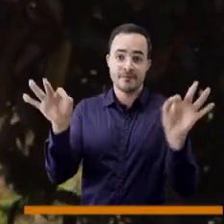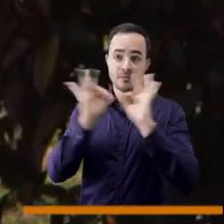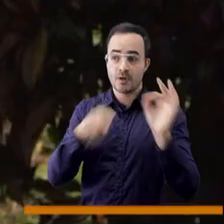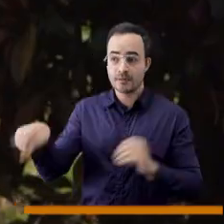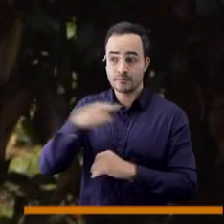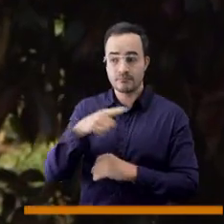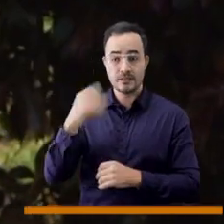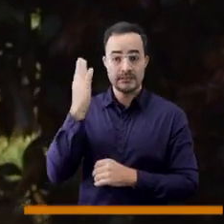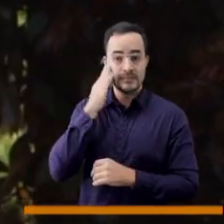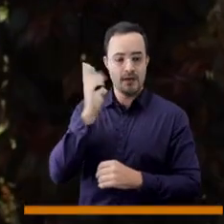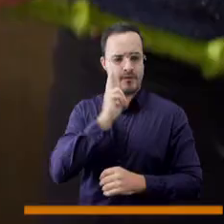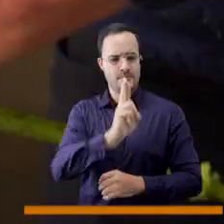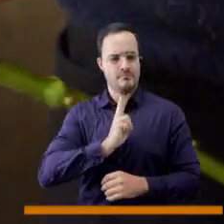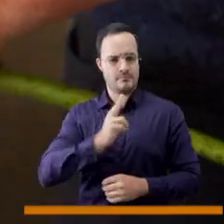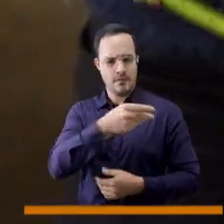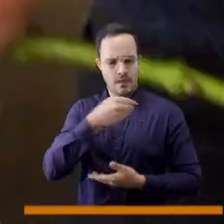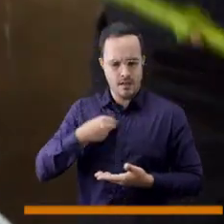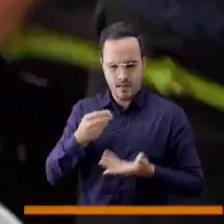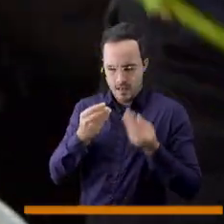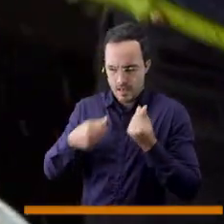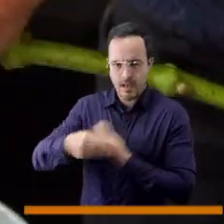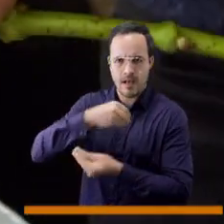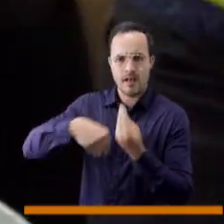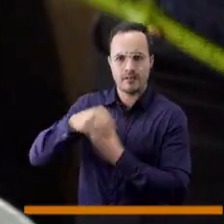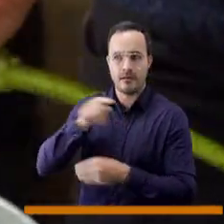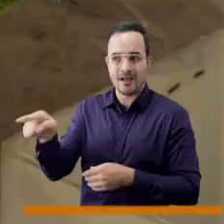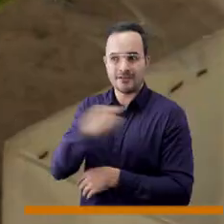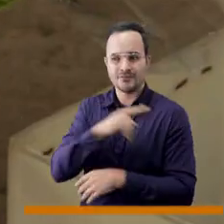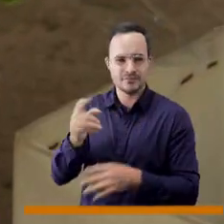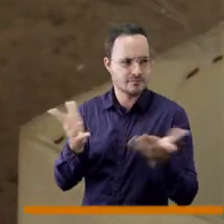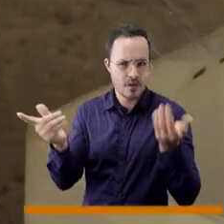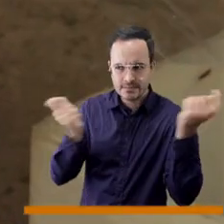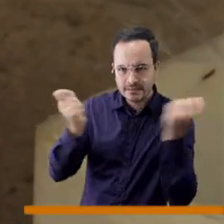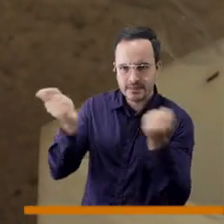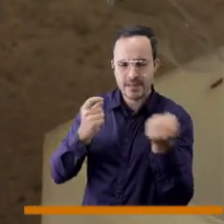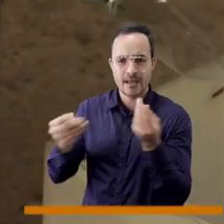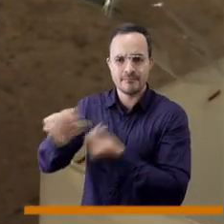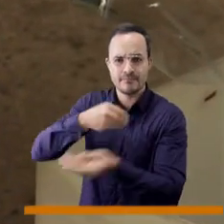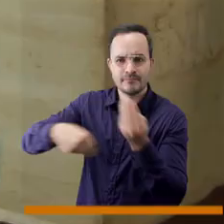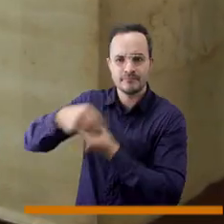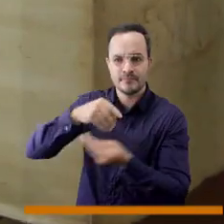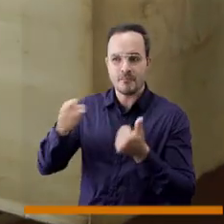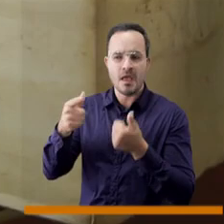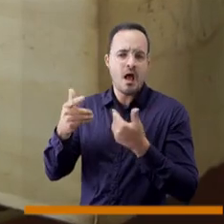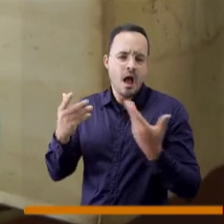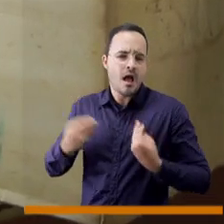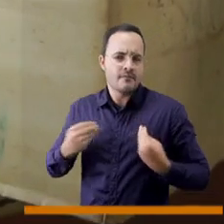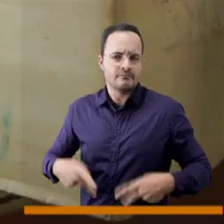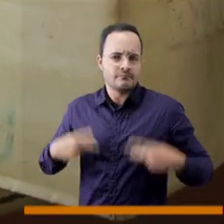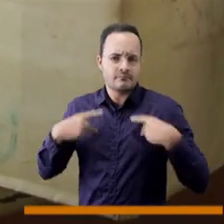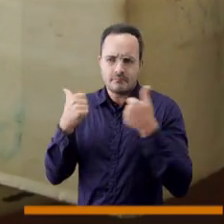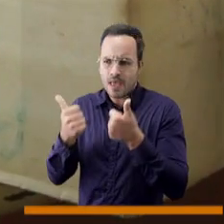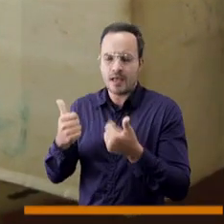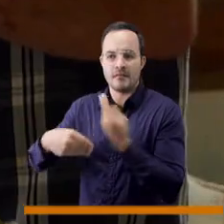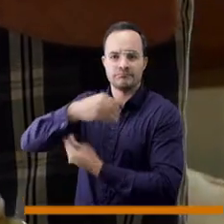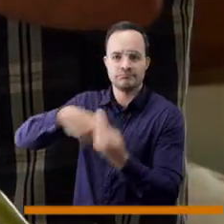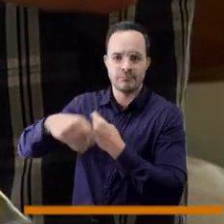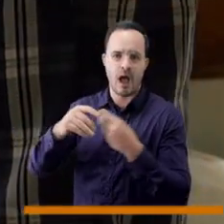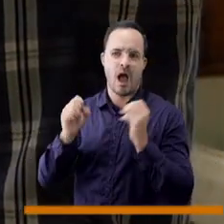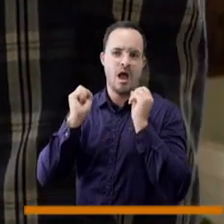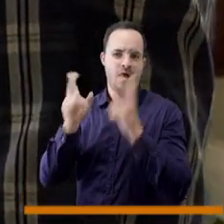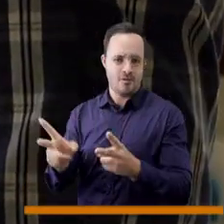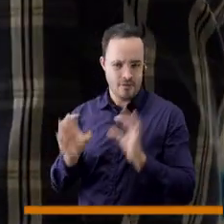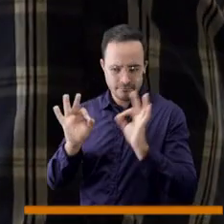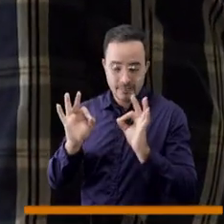tengan un ingreso importante económicamente, que se puedan desarrollar sus actividades económicas, sociales, educativas, de